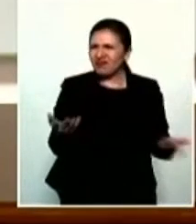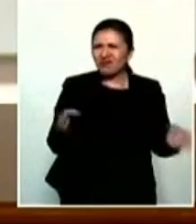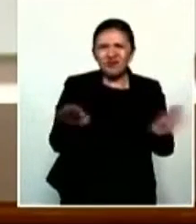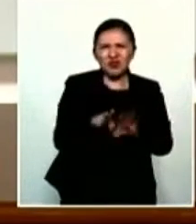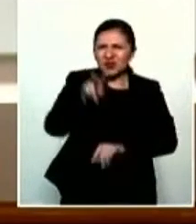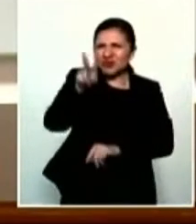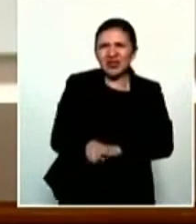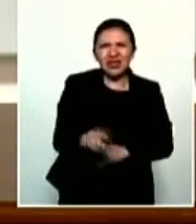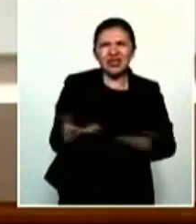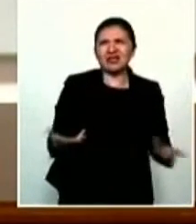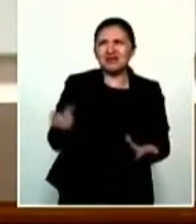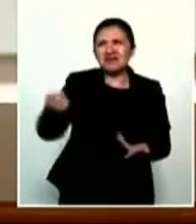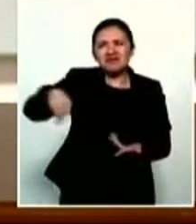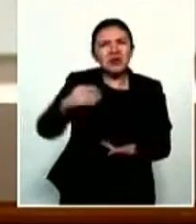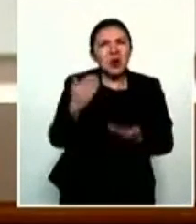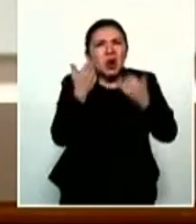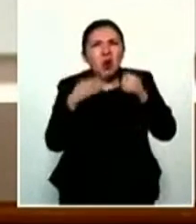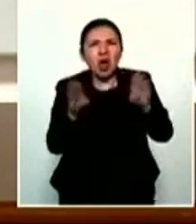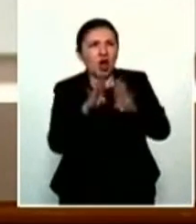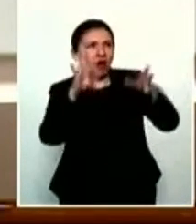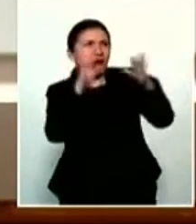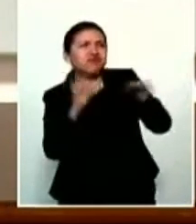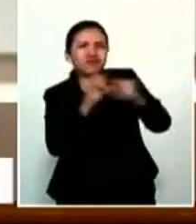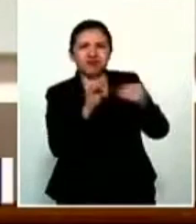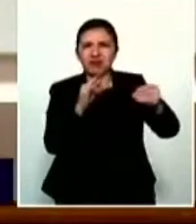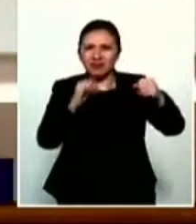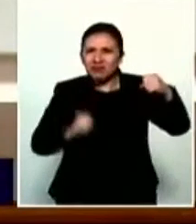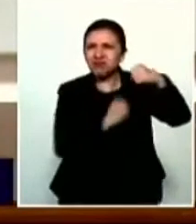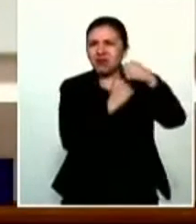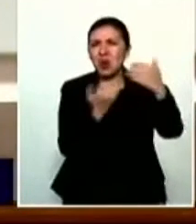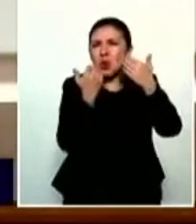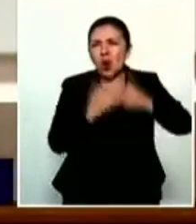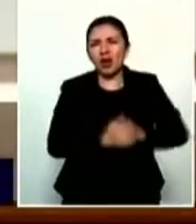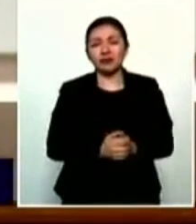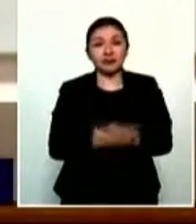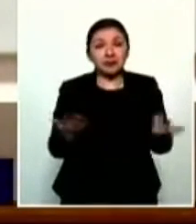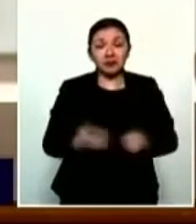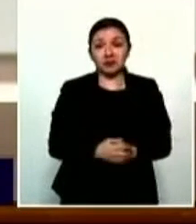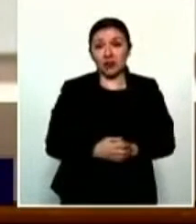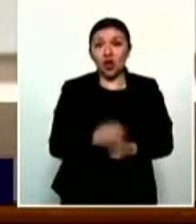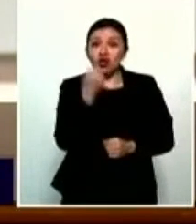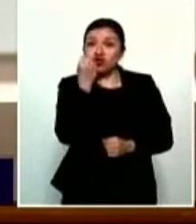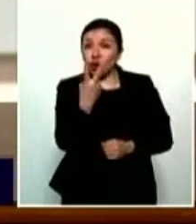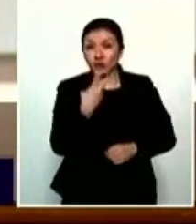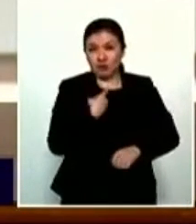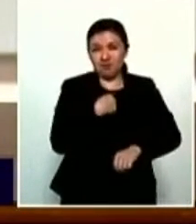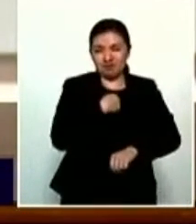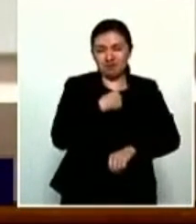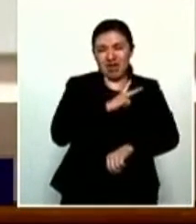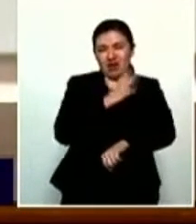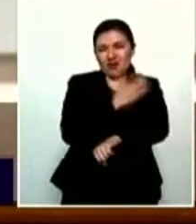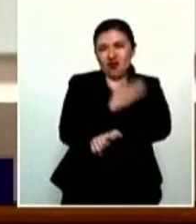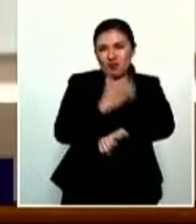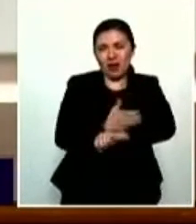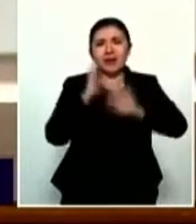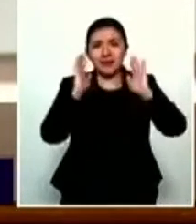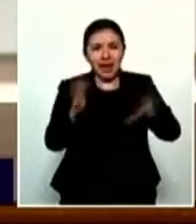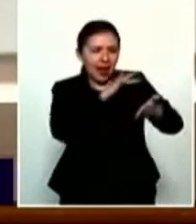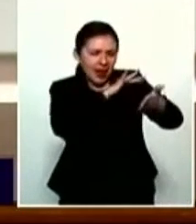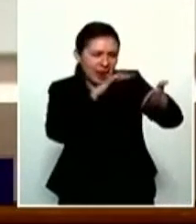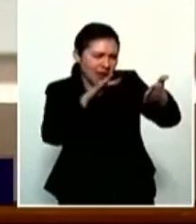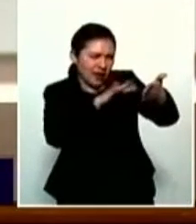carencia de argumentos. Y quiero decirles otra cosa, por lo menos 2 de mis compañeros leyeron